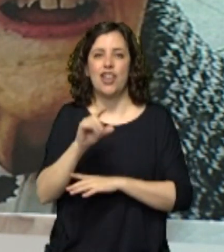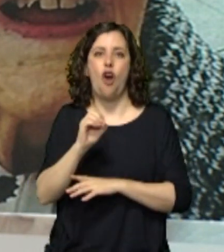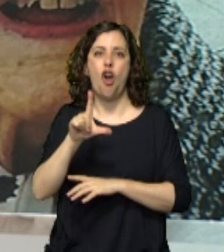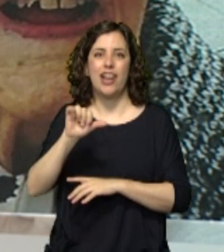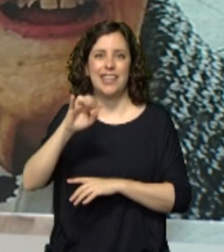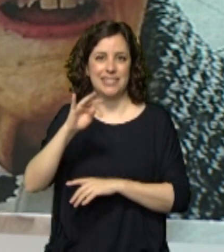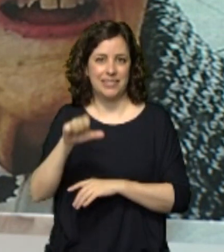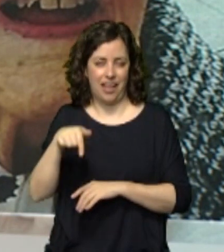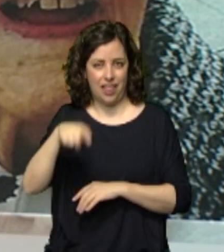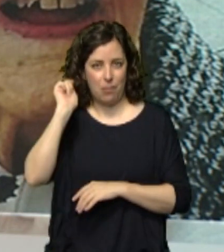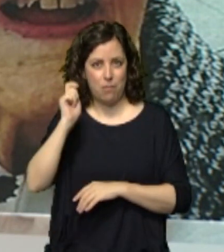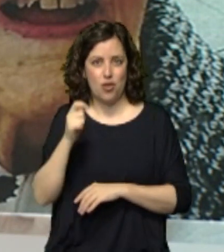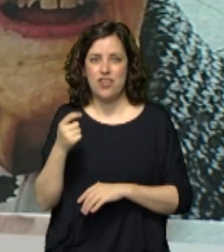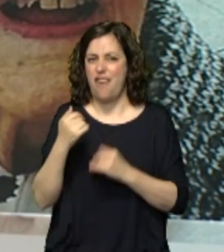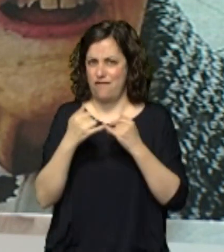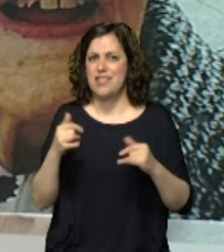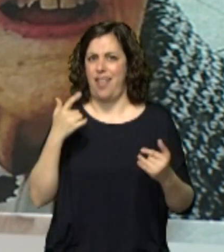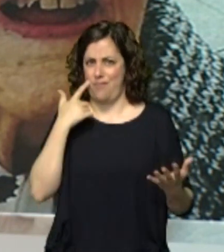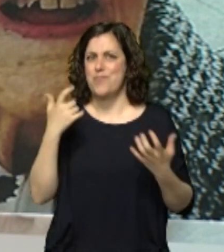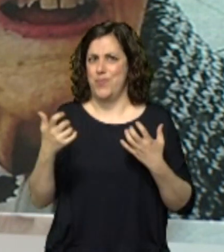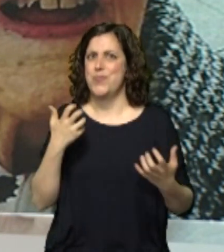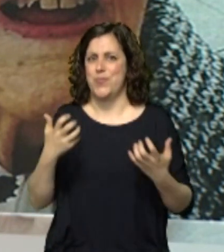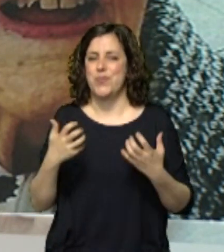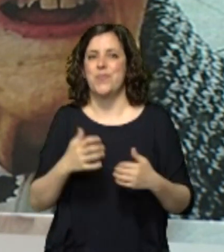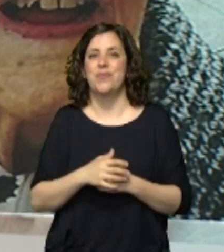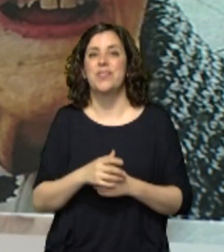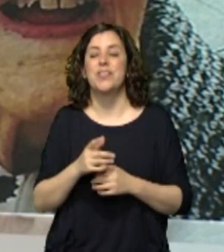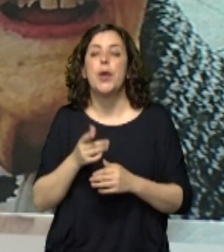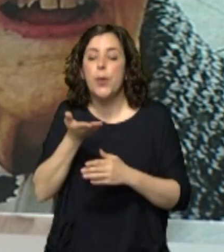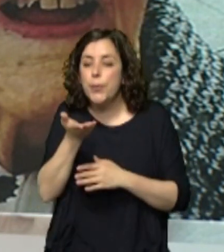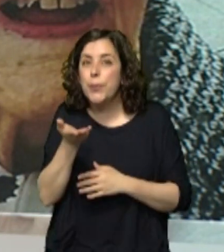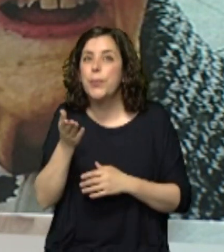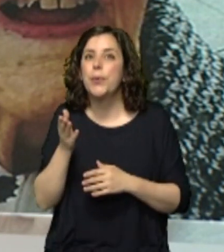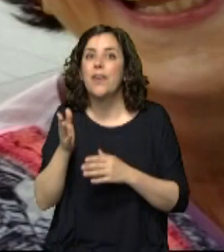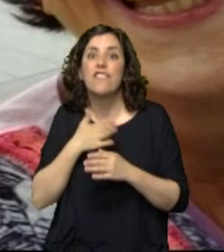Loli pidió un deseo, poder pasear por la Plaza del Castillo. Y ha podido cumplirlo, vean.